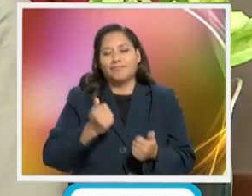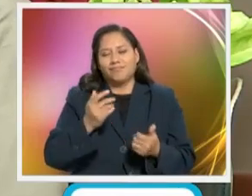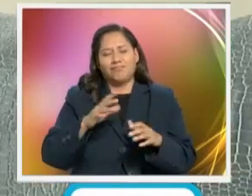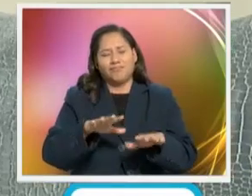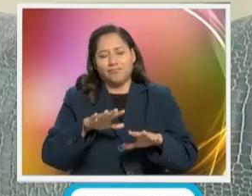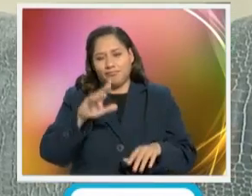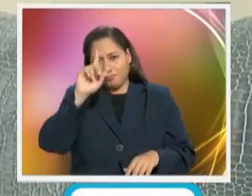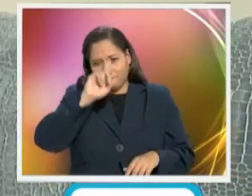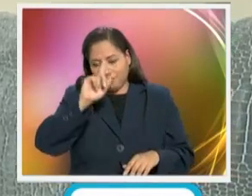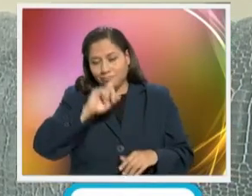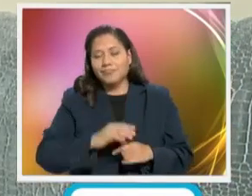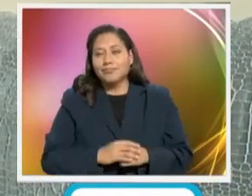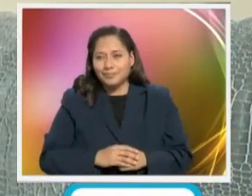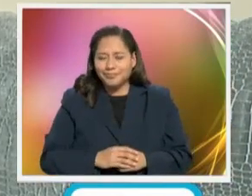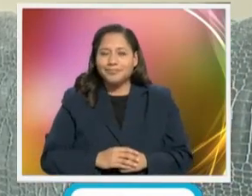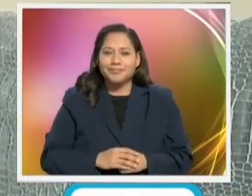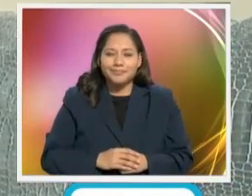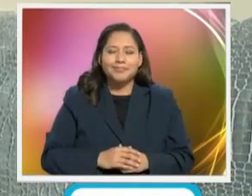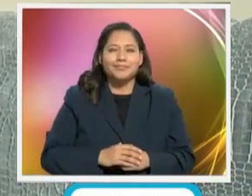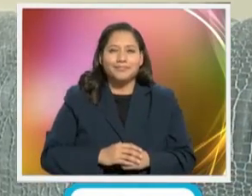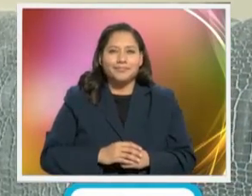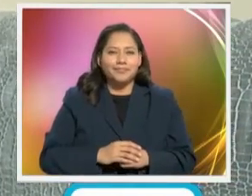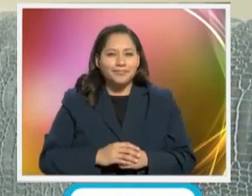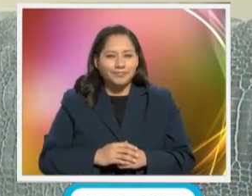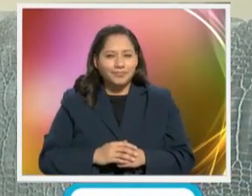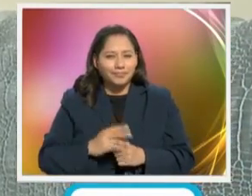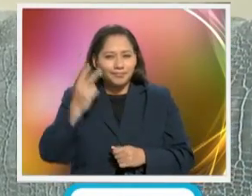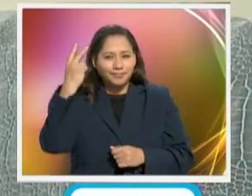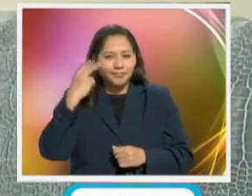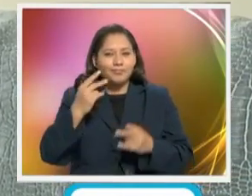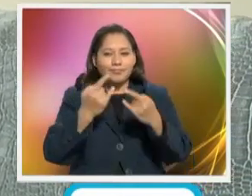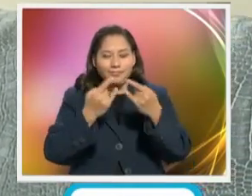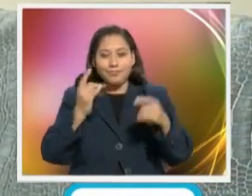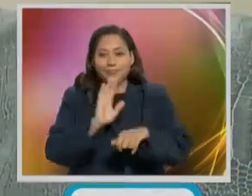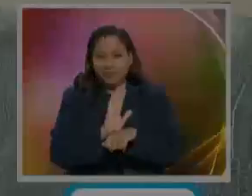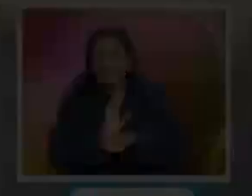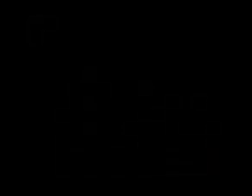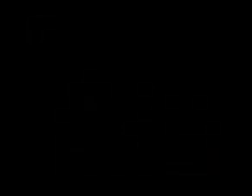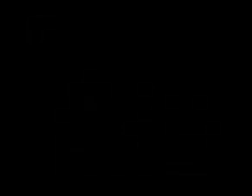recomendaciones y qué mejor que hacer un viaje a través de la historia del cine ya 120 años.